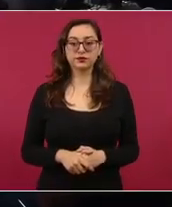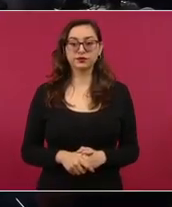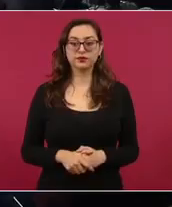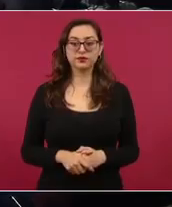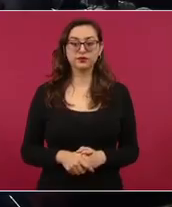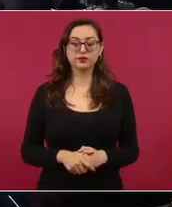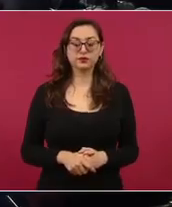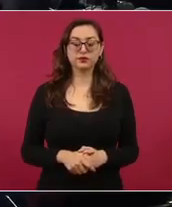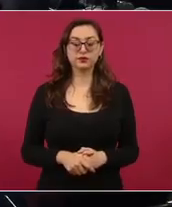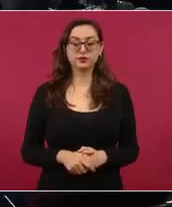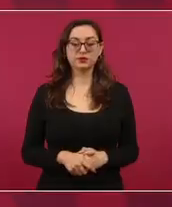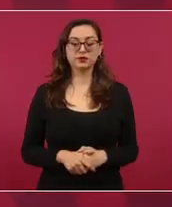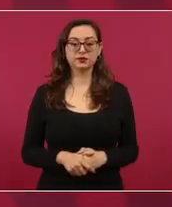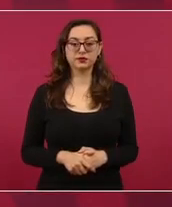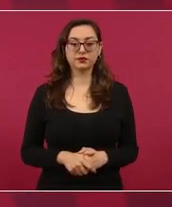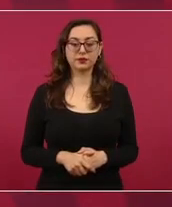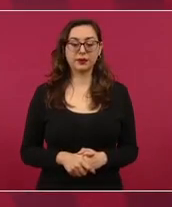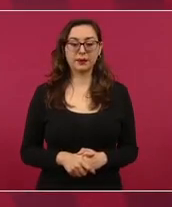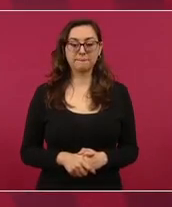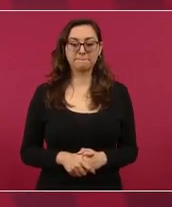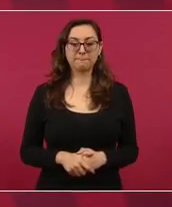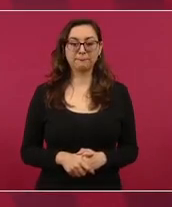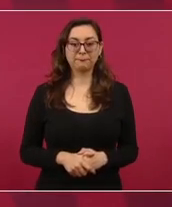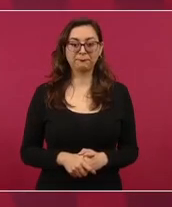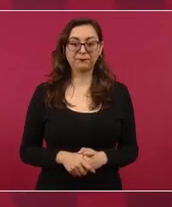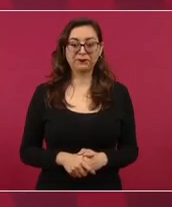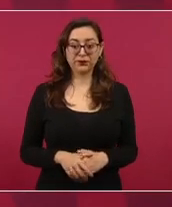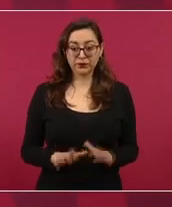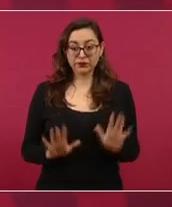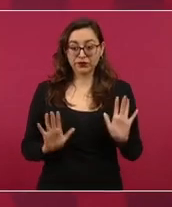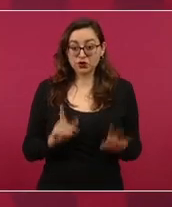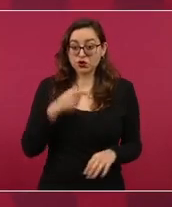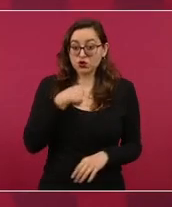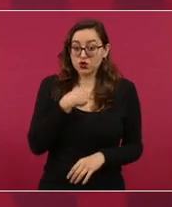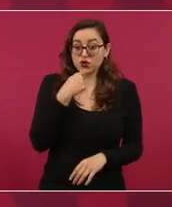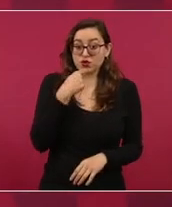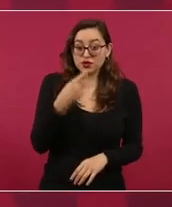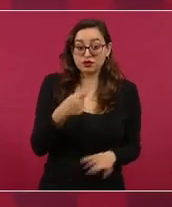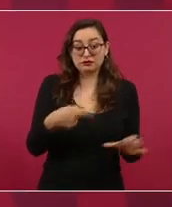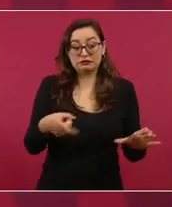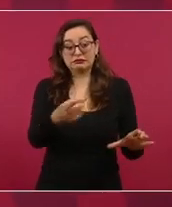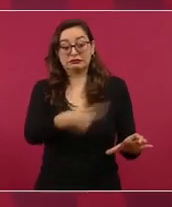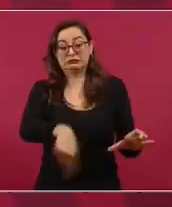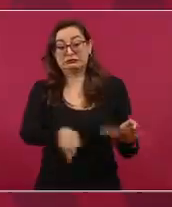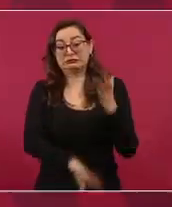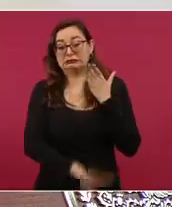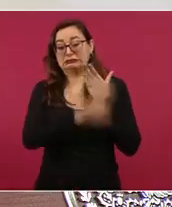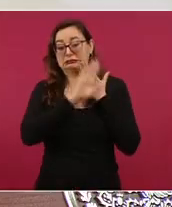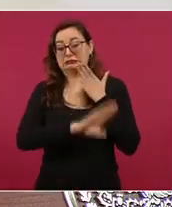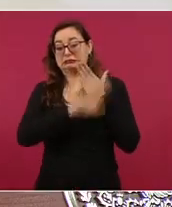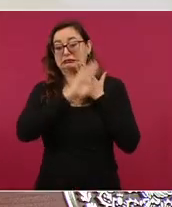Yo nada más les digo a los adversarios que al presidente